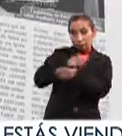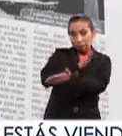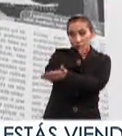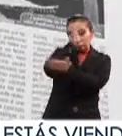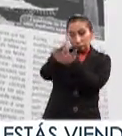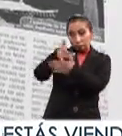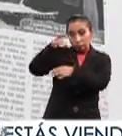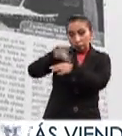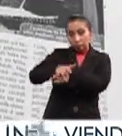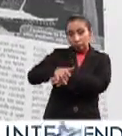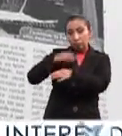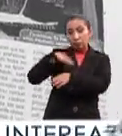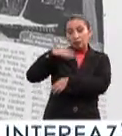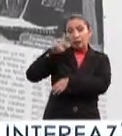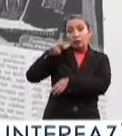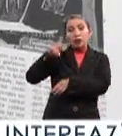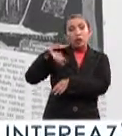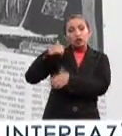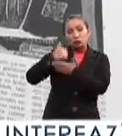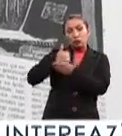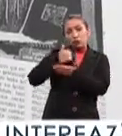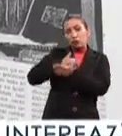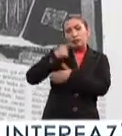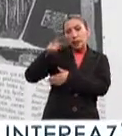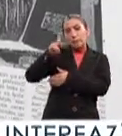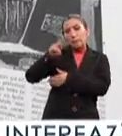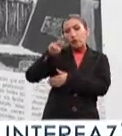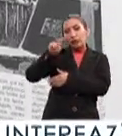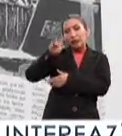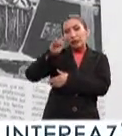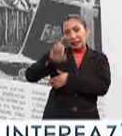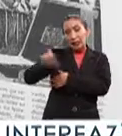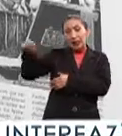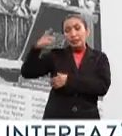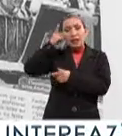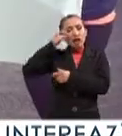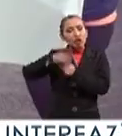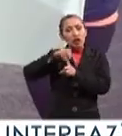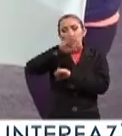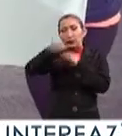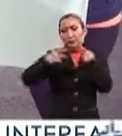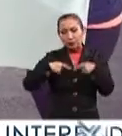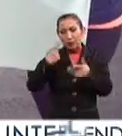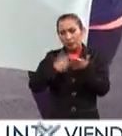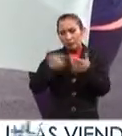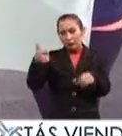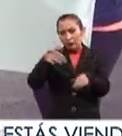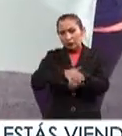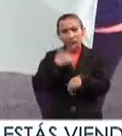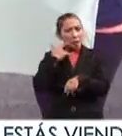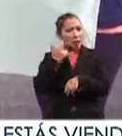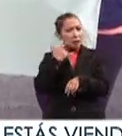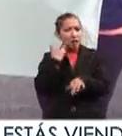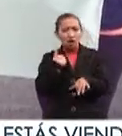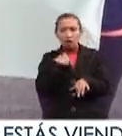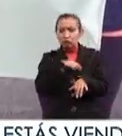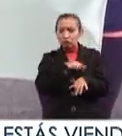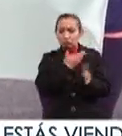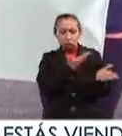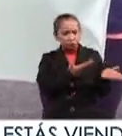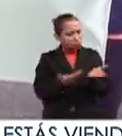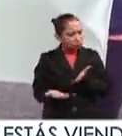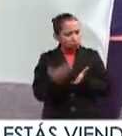tocó estar, la ciudad de Poitiers, el directivo y todas las personas administrativas fueron muy, muy amables con nosotros.